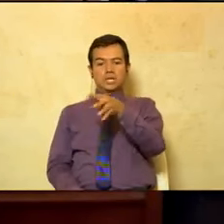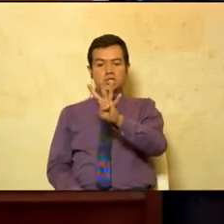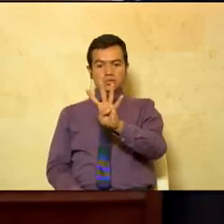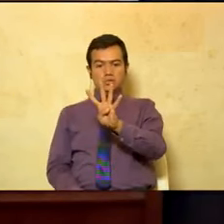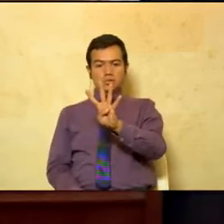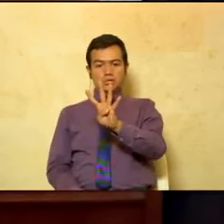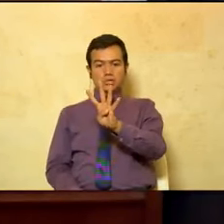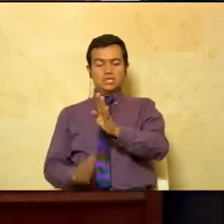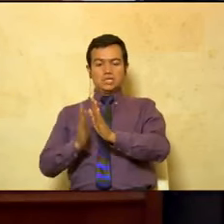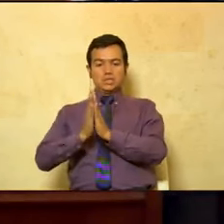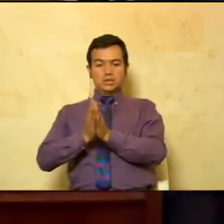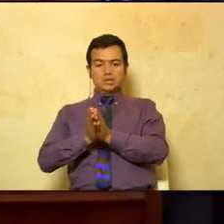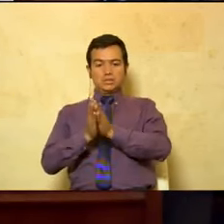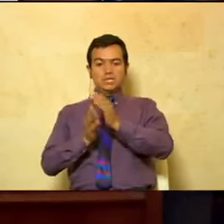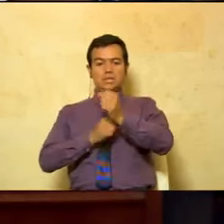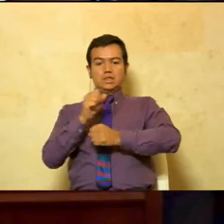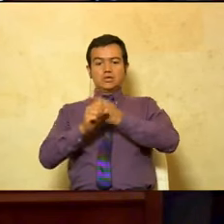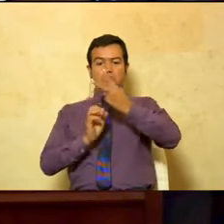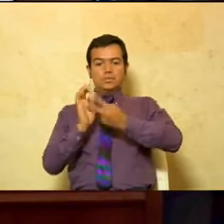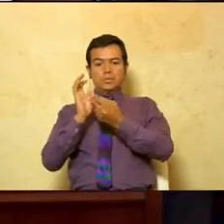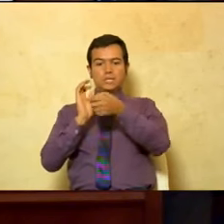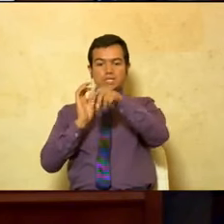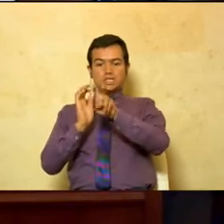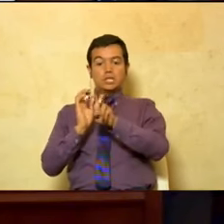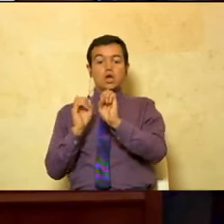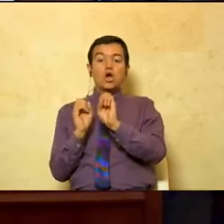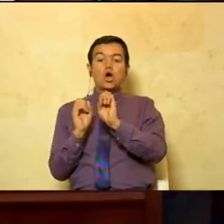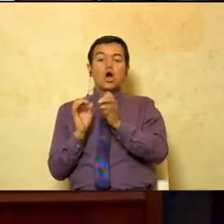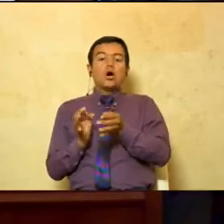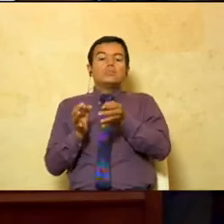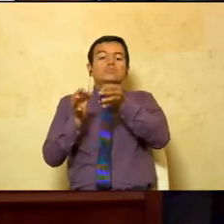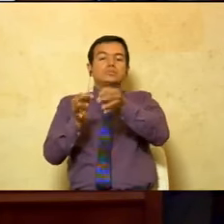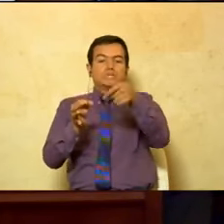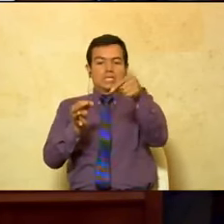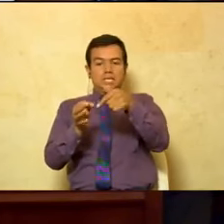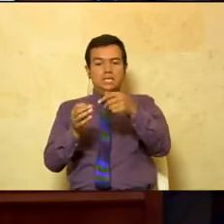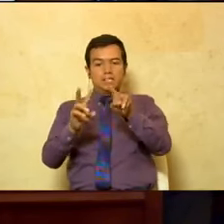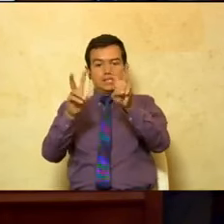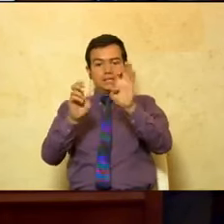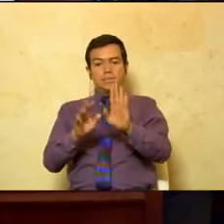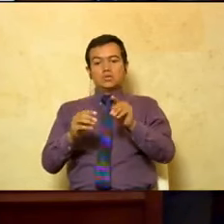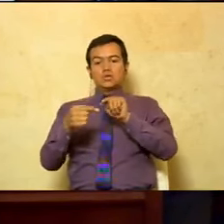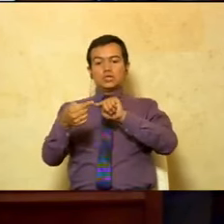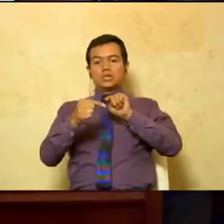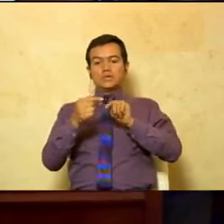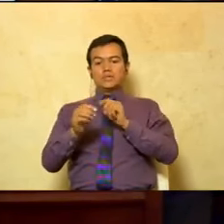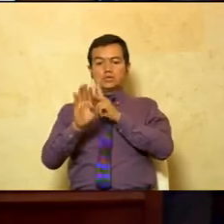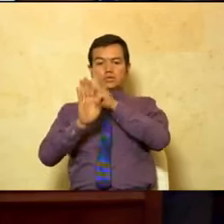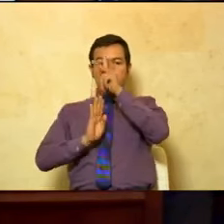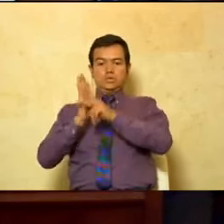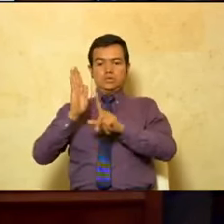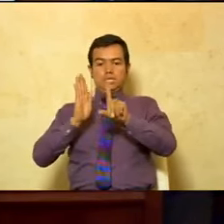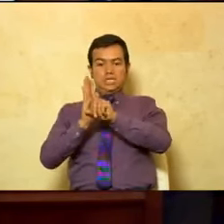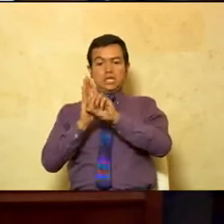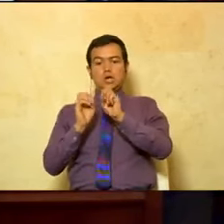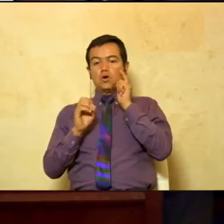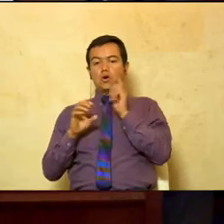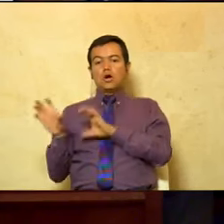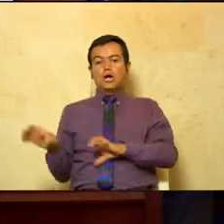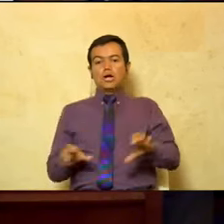2017 para la siguiente sesión plenaria en la cual se debatan proyectos de ley o actos